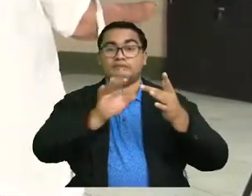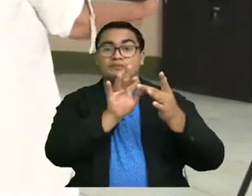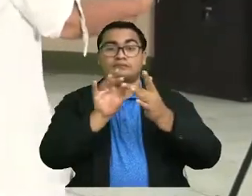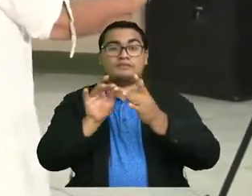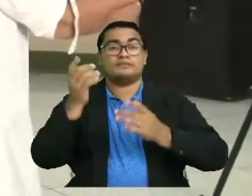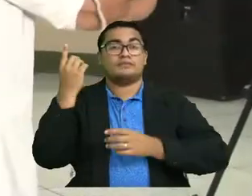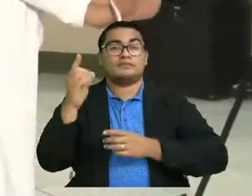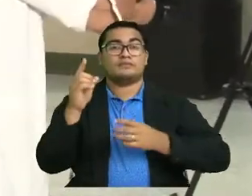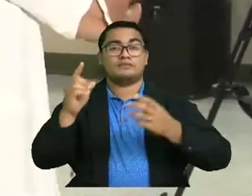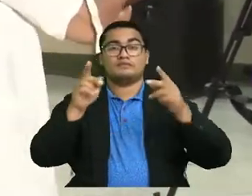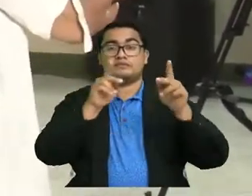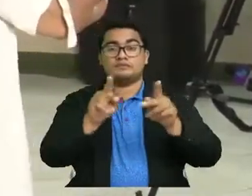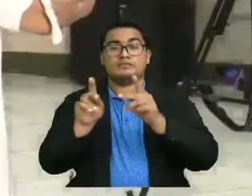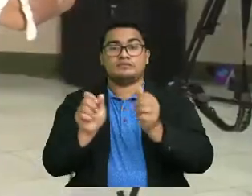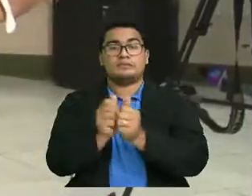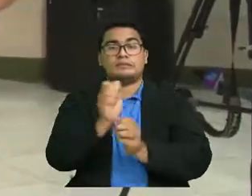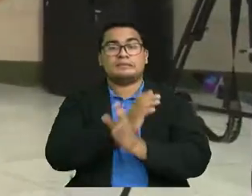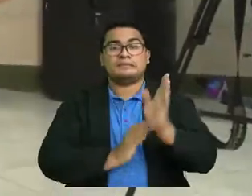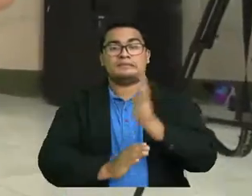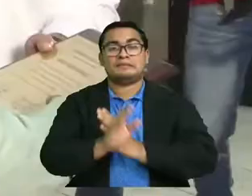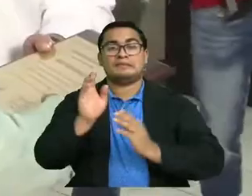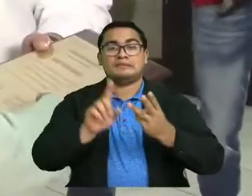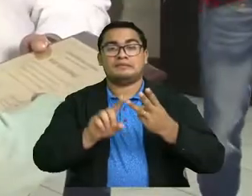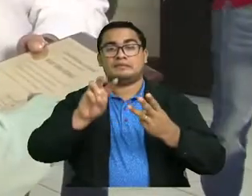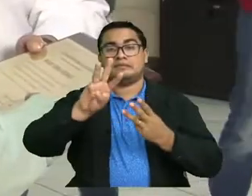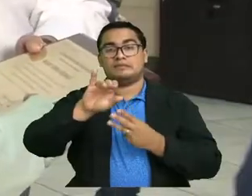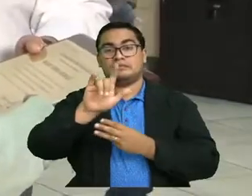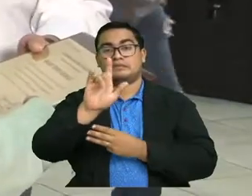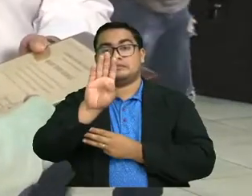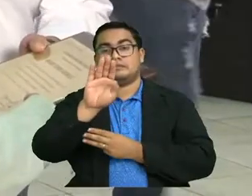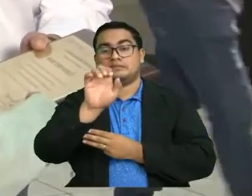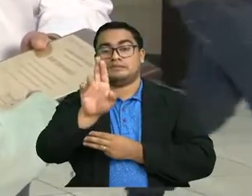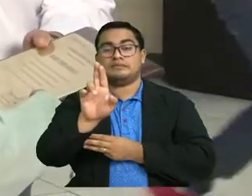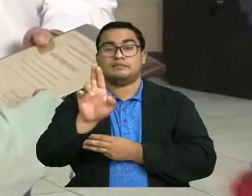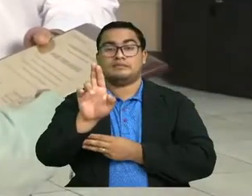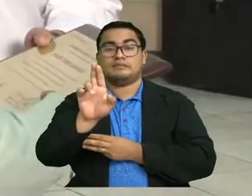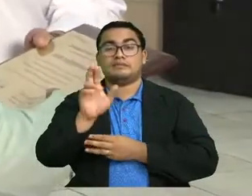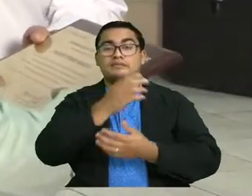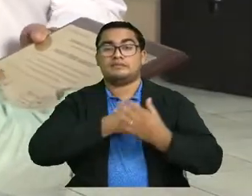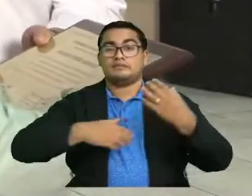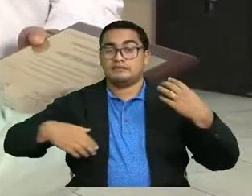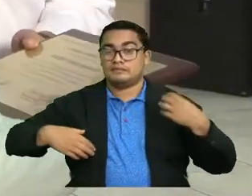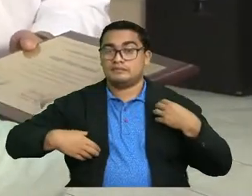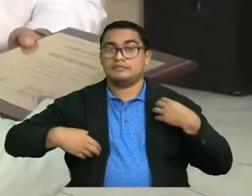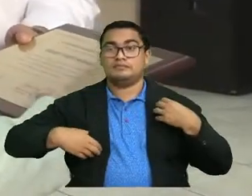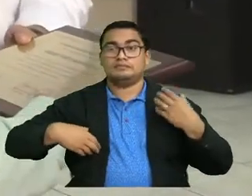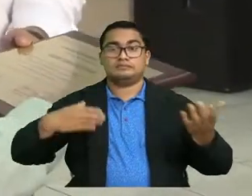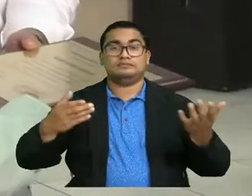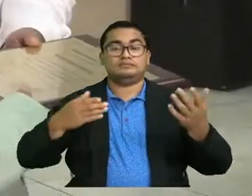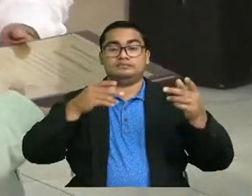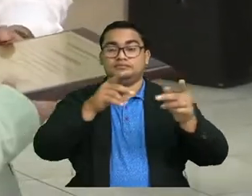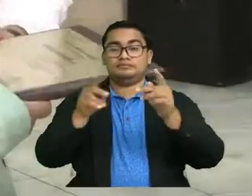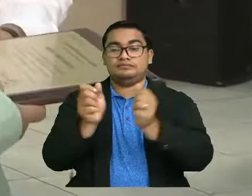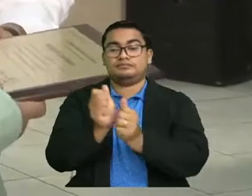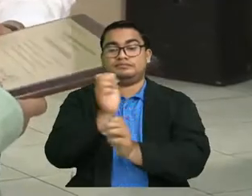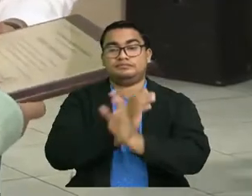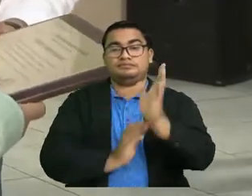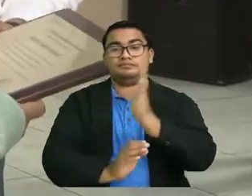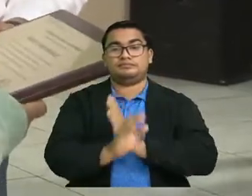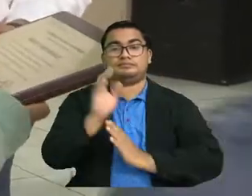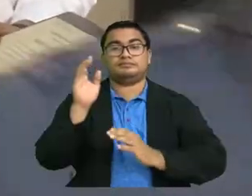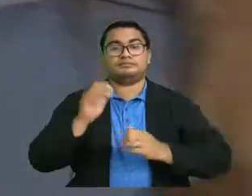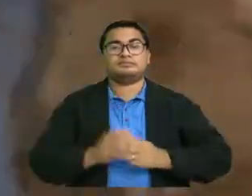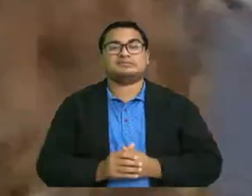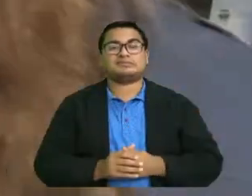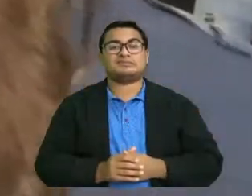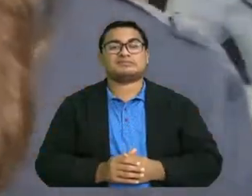las personas con discapacidad, y Wilber Torres, presidente de la Organización de Revolucionarios Discapacitados.